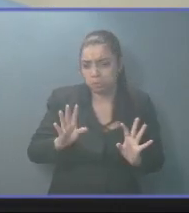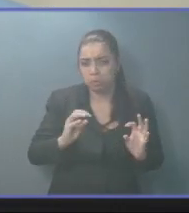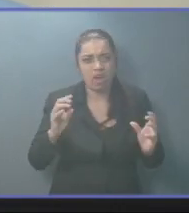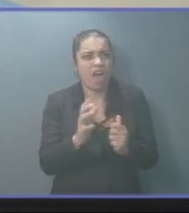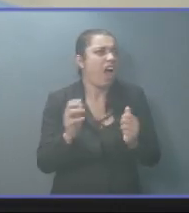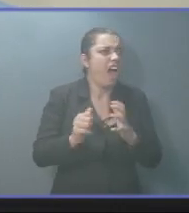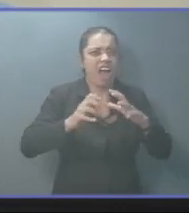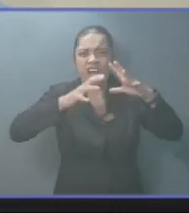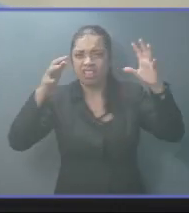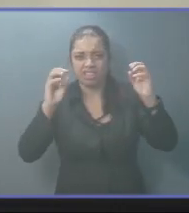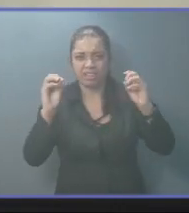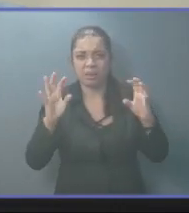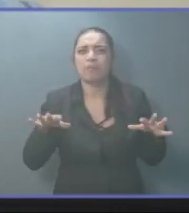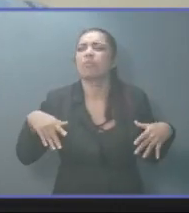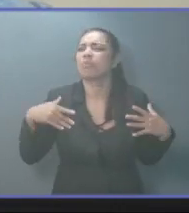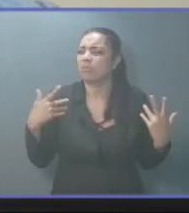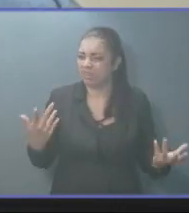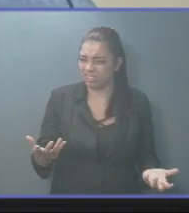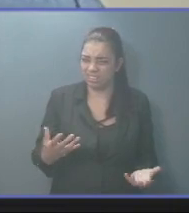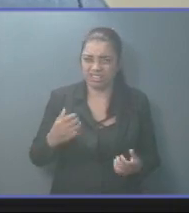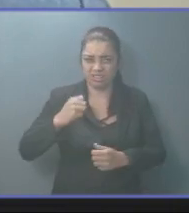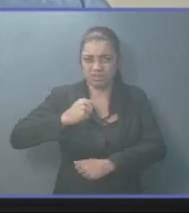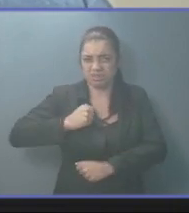porque esa es la movilización